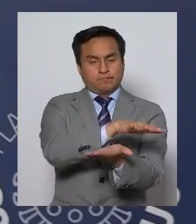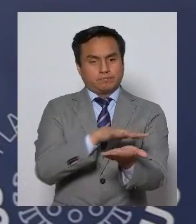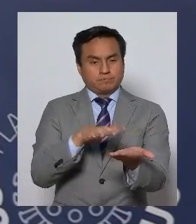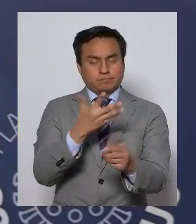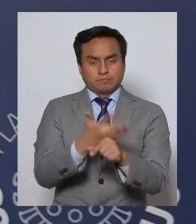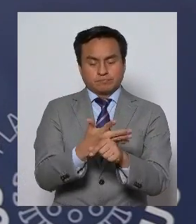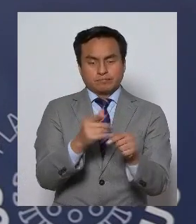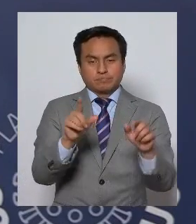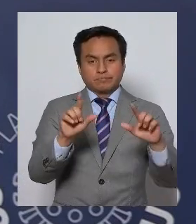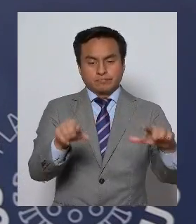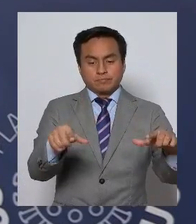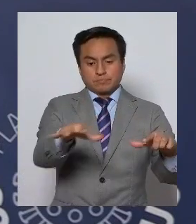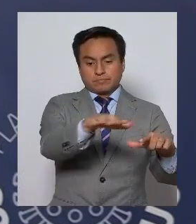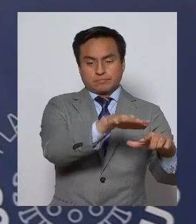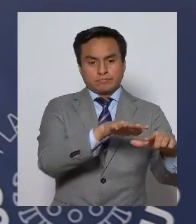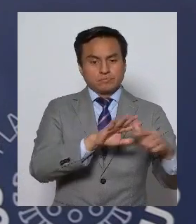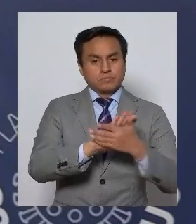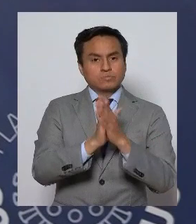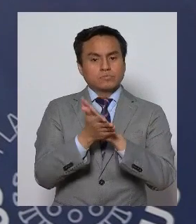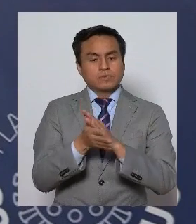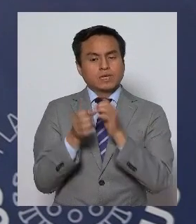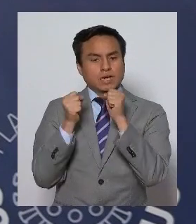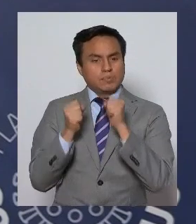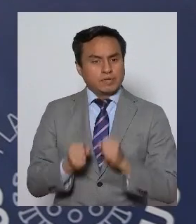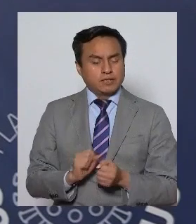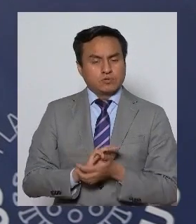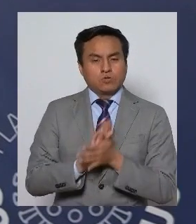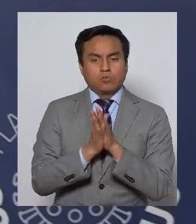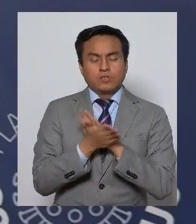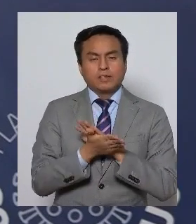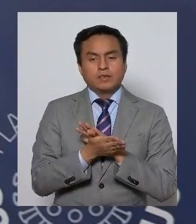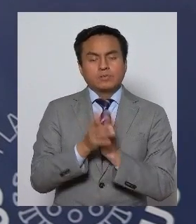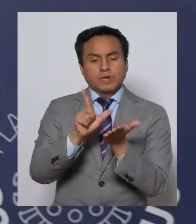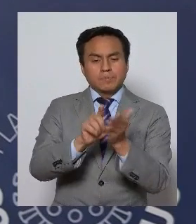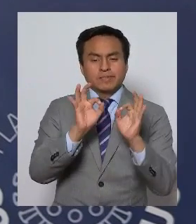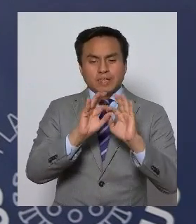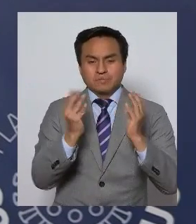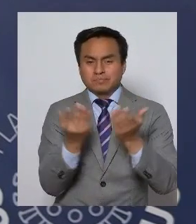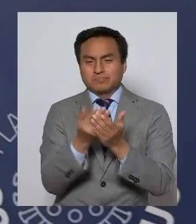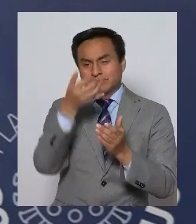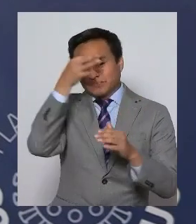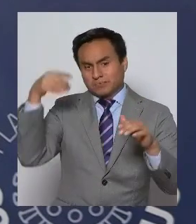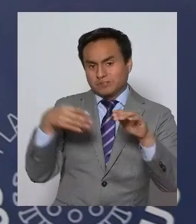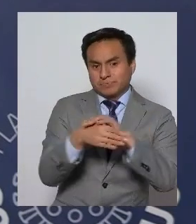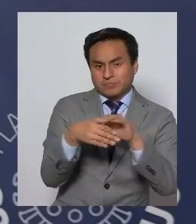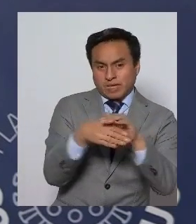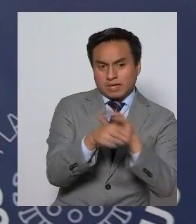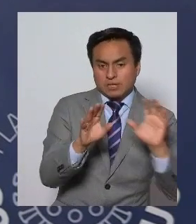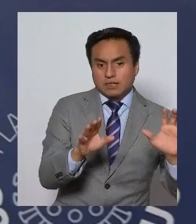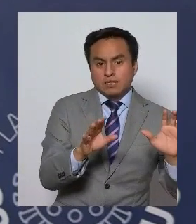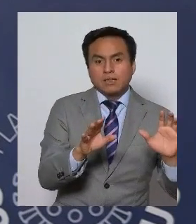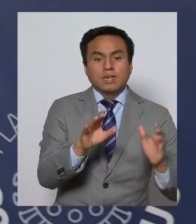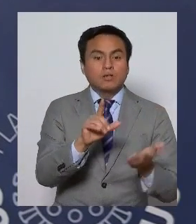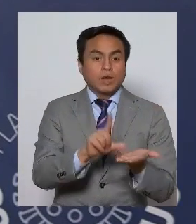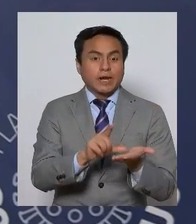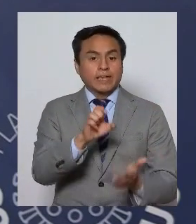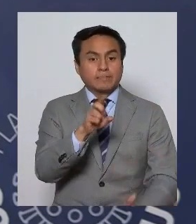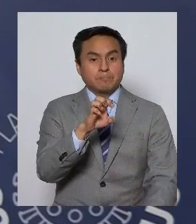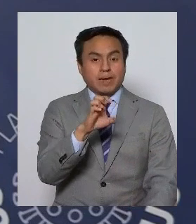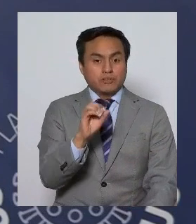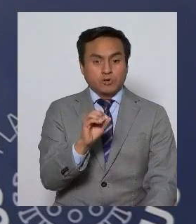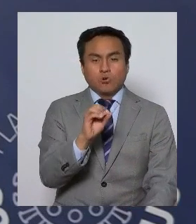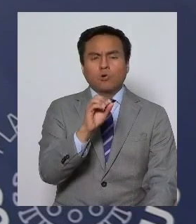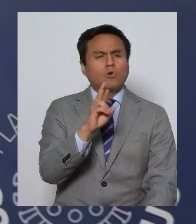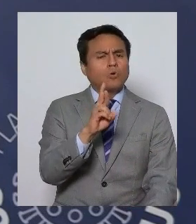conjunto subamos todas las capacidades de residencias sanitarias y en ese contexto espacio riesgo es